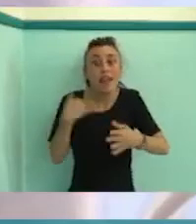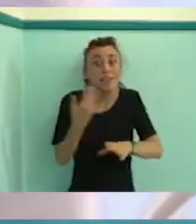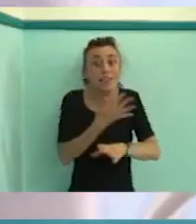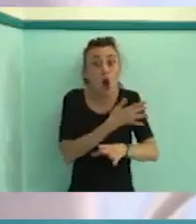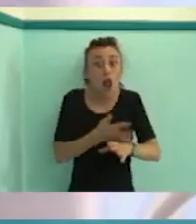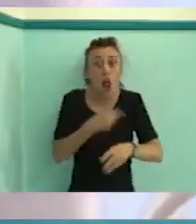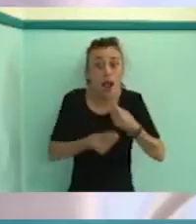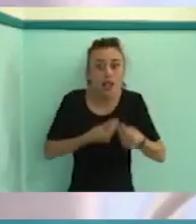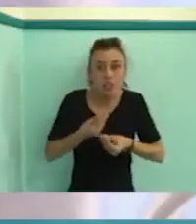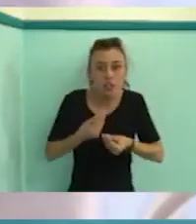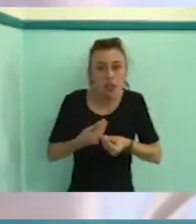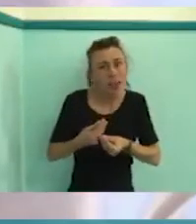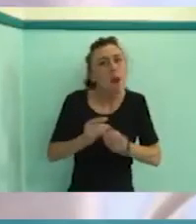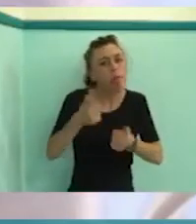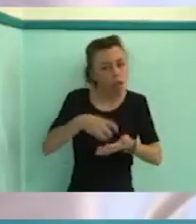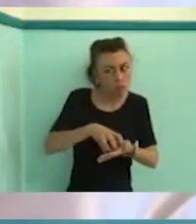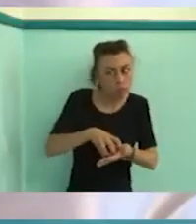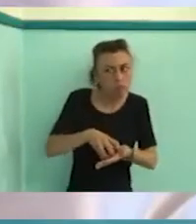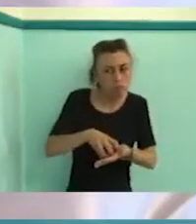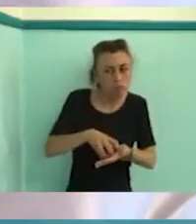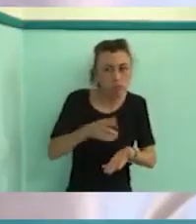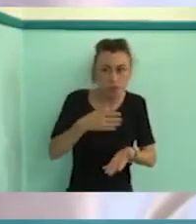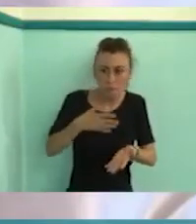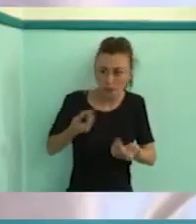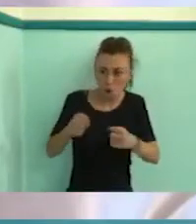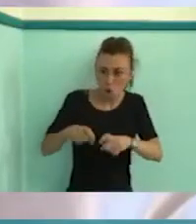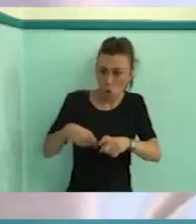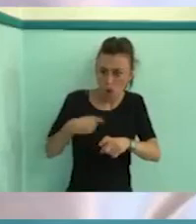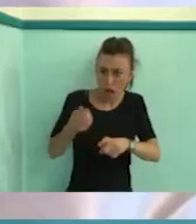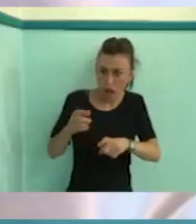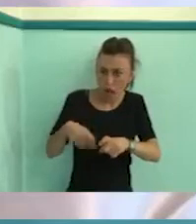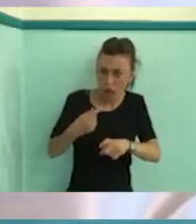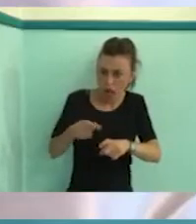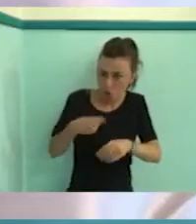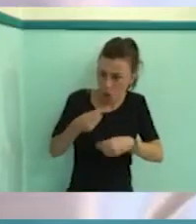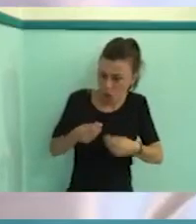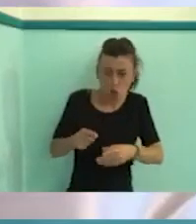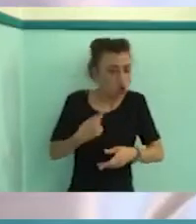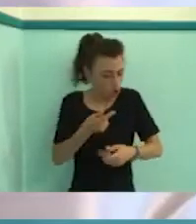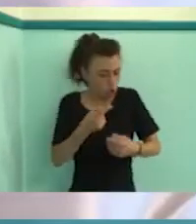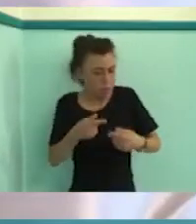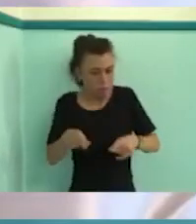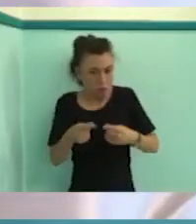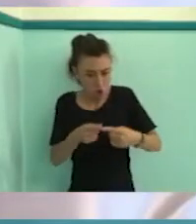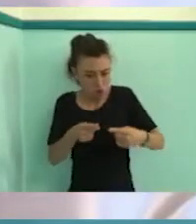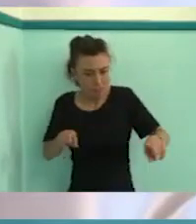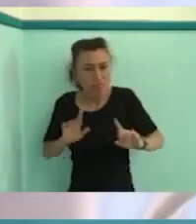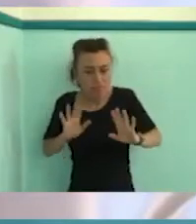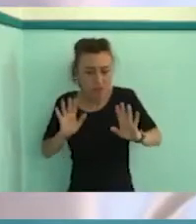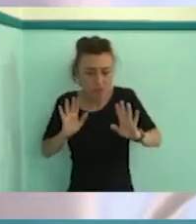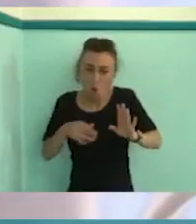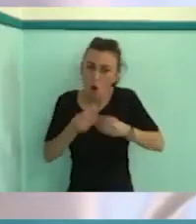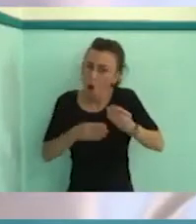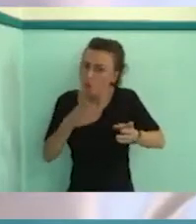médicas empiezan a decir Oye yo en mi consulta tío Yo empiezo a hacer esto diferente a mí me da igual lo que tal yo lo empiezo a hacer diferente porque yo veo que tal O sea que se empieza a cuestionar todo